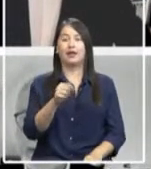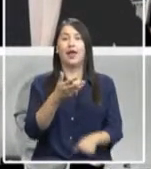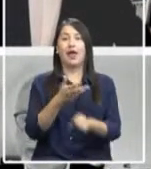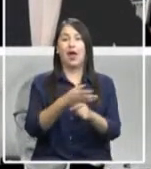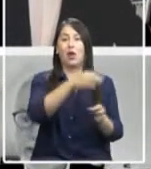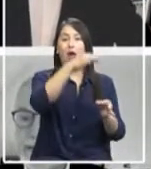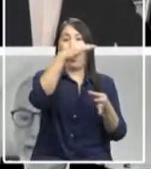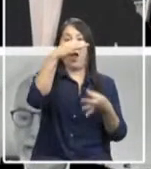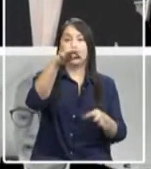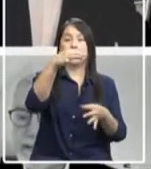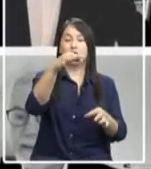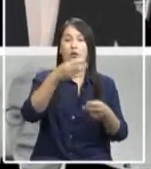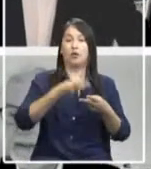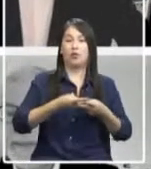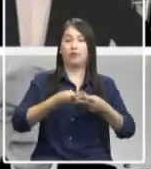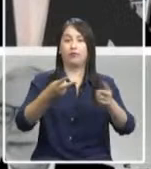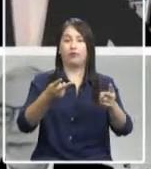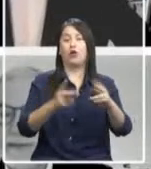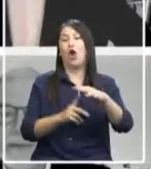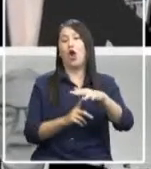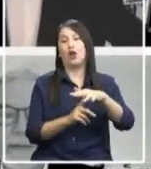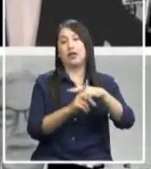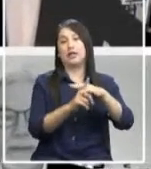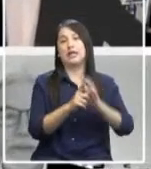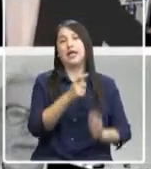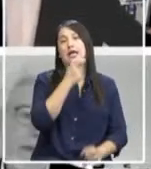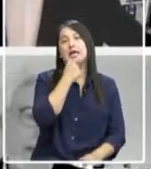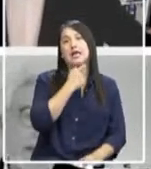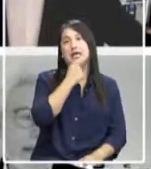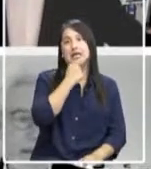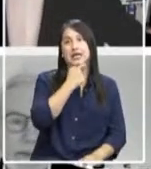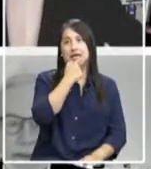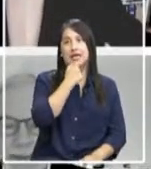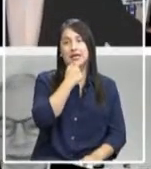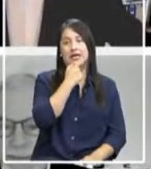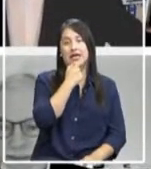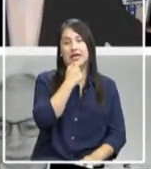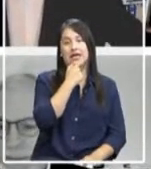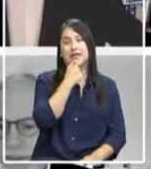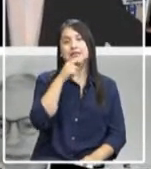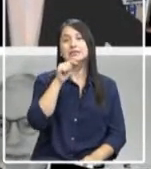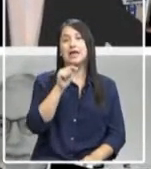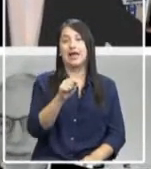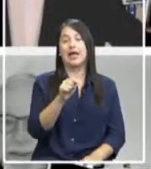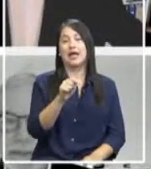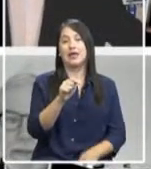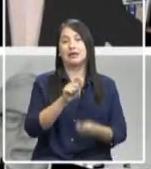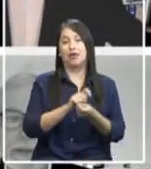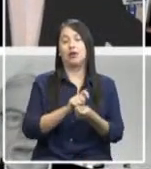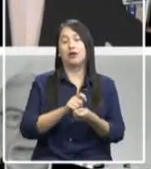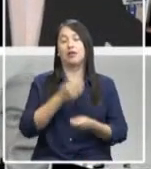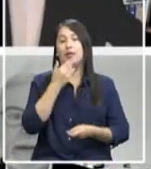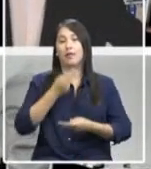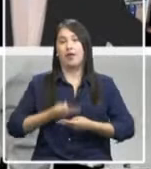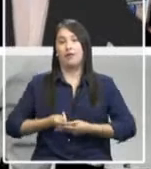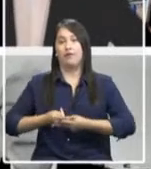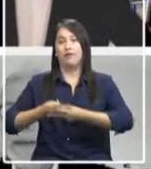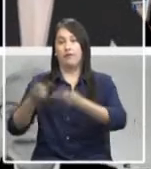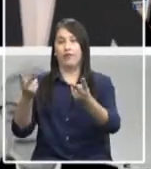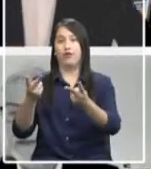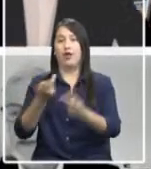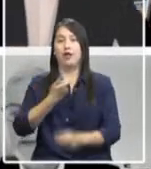salió originalmente en inglés en MIT Sloan Management Review, que salió en la versión en castellano de